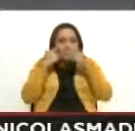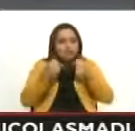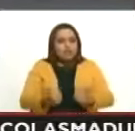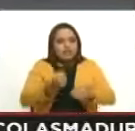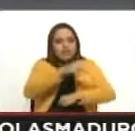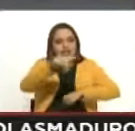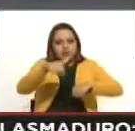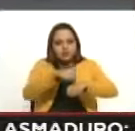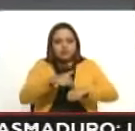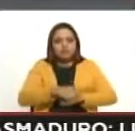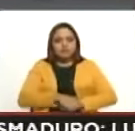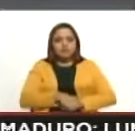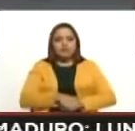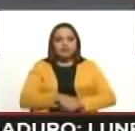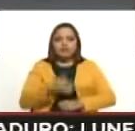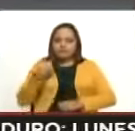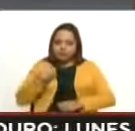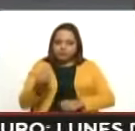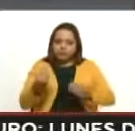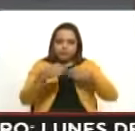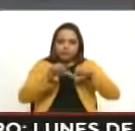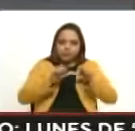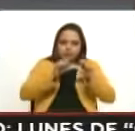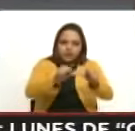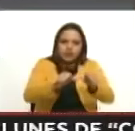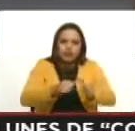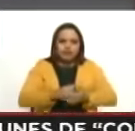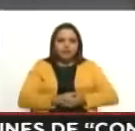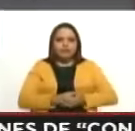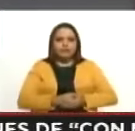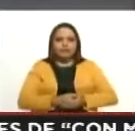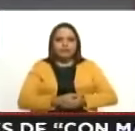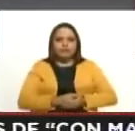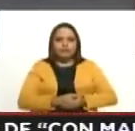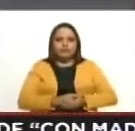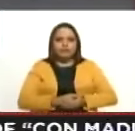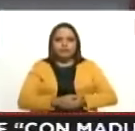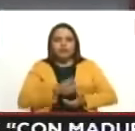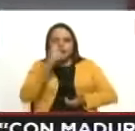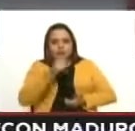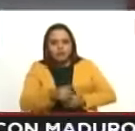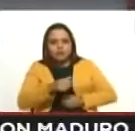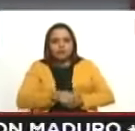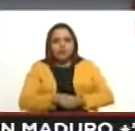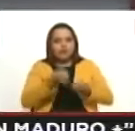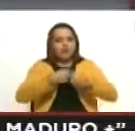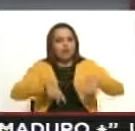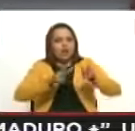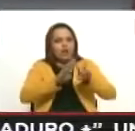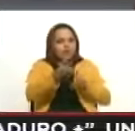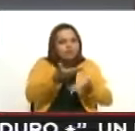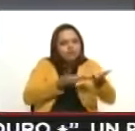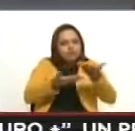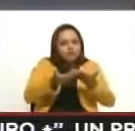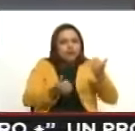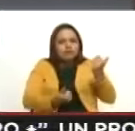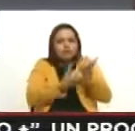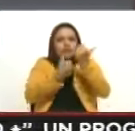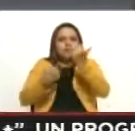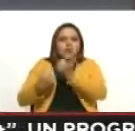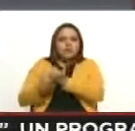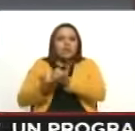nación. Sigo aquí. El principio de la corresponsabilidad se ejerce sobre los